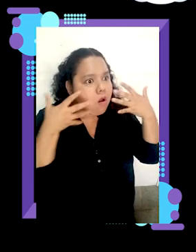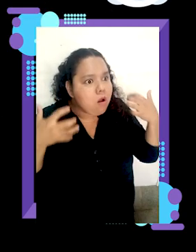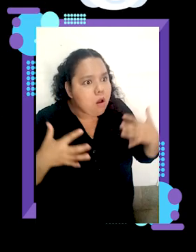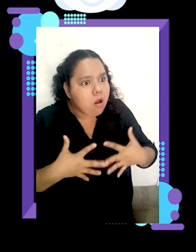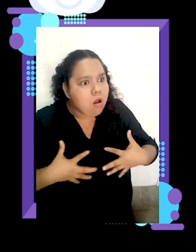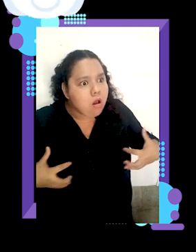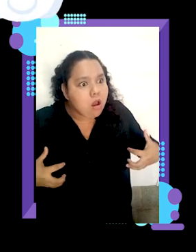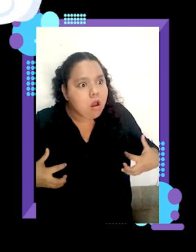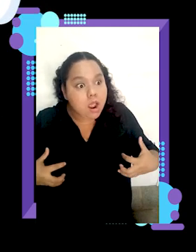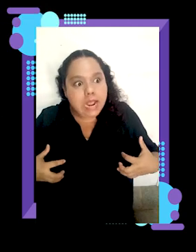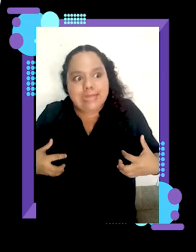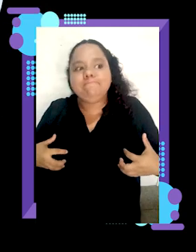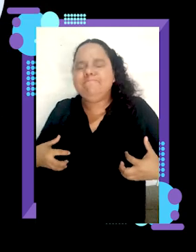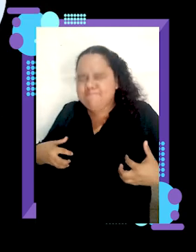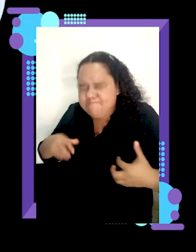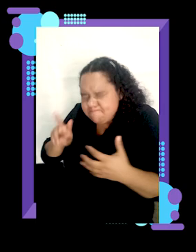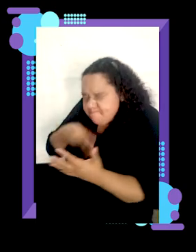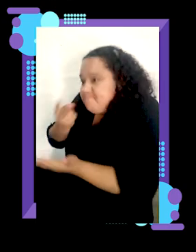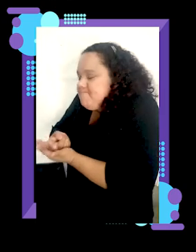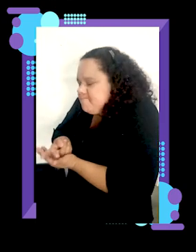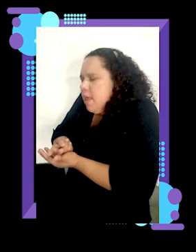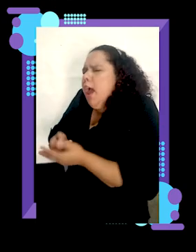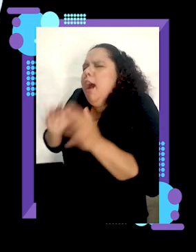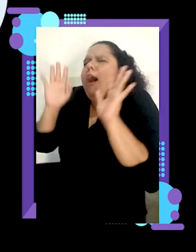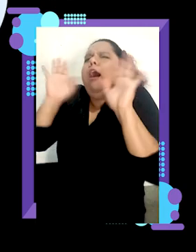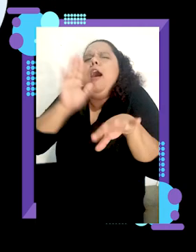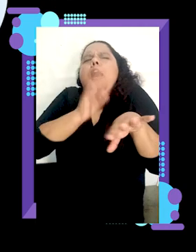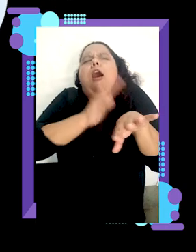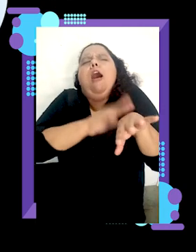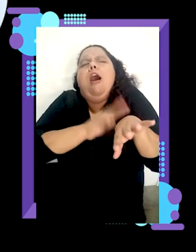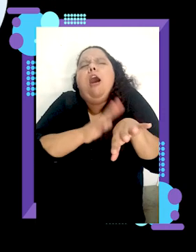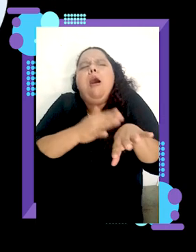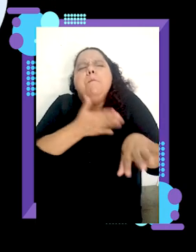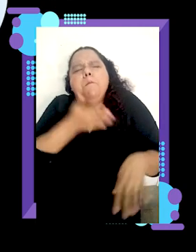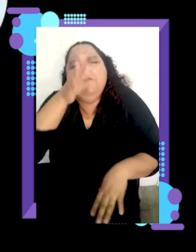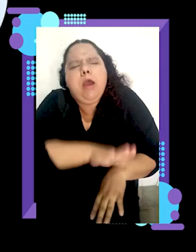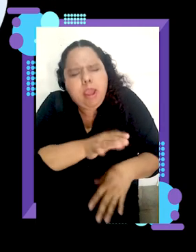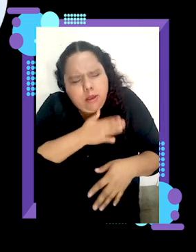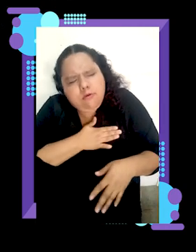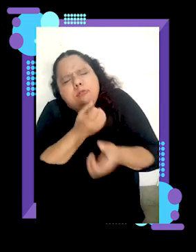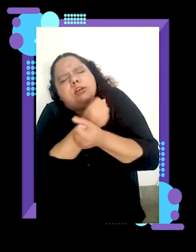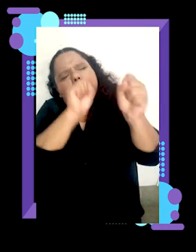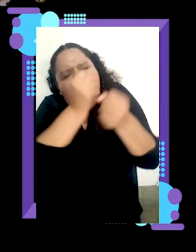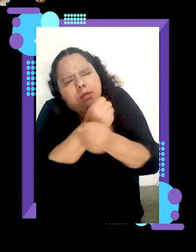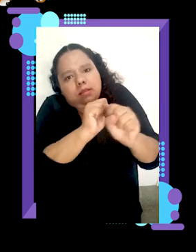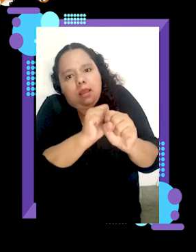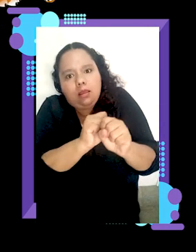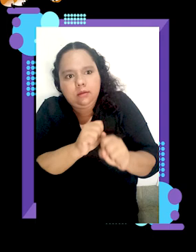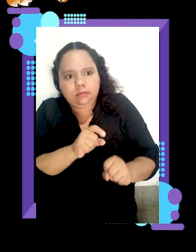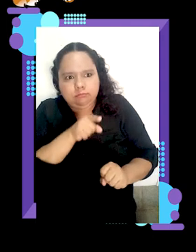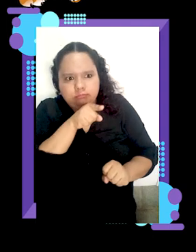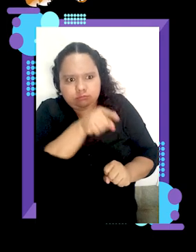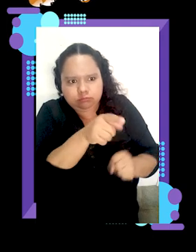se tiró al suelo y empezó a decir, ¡ay, me muero! ¡Sálvenme, me muero! Y el tigre